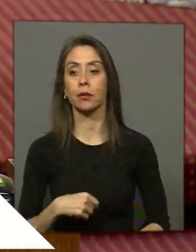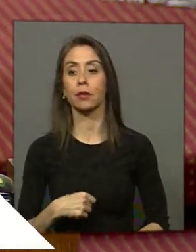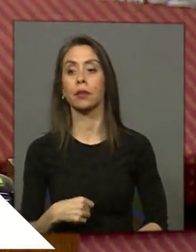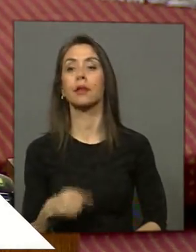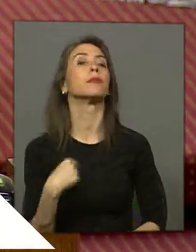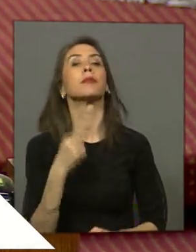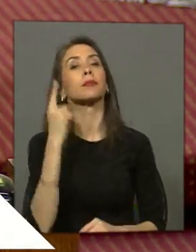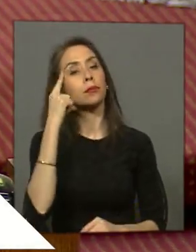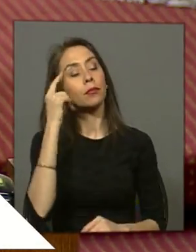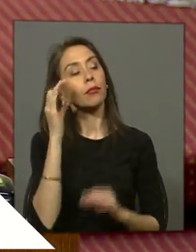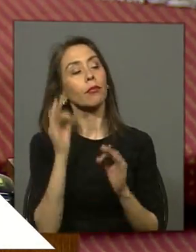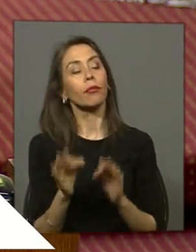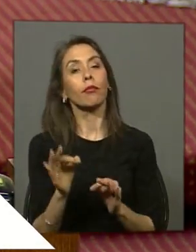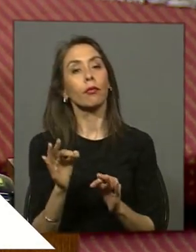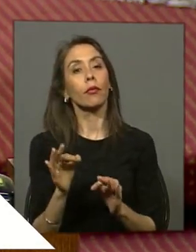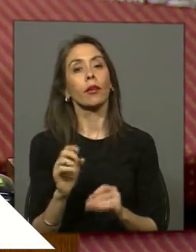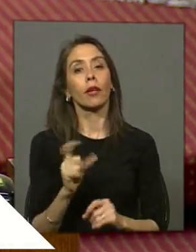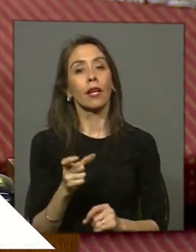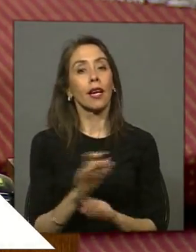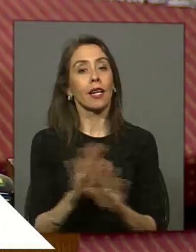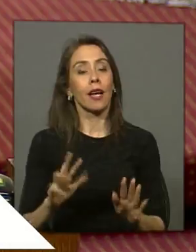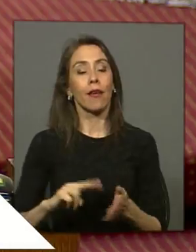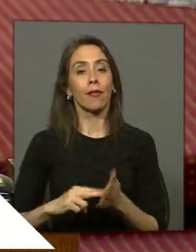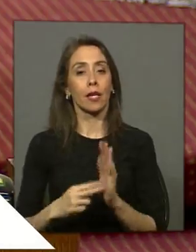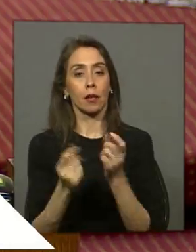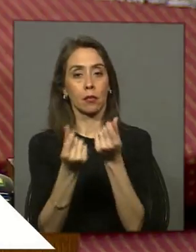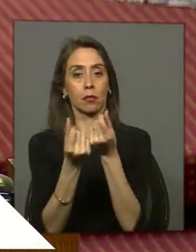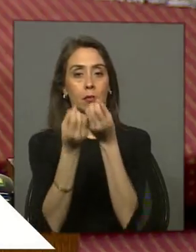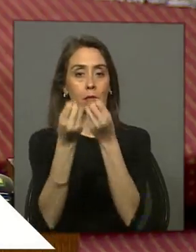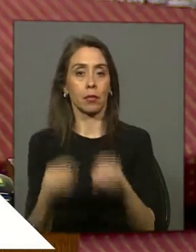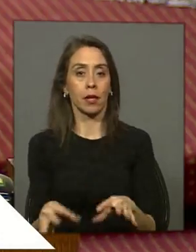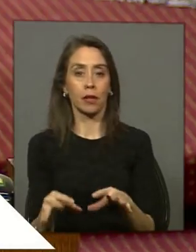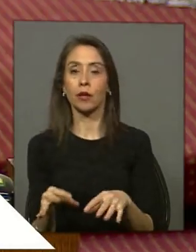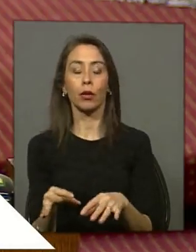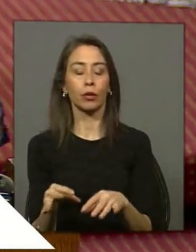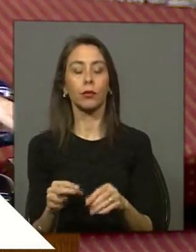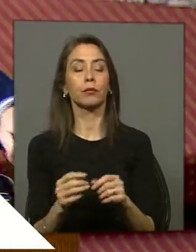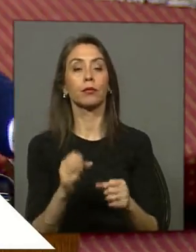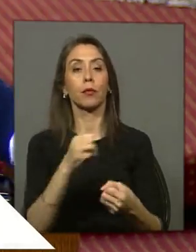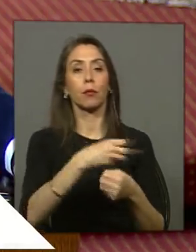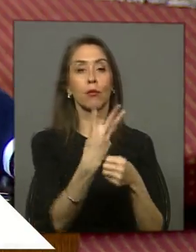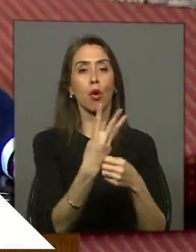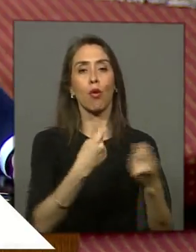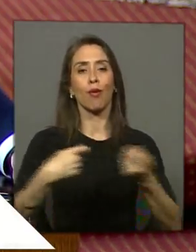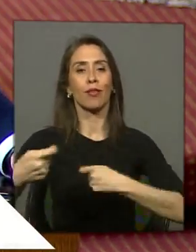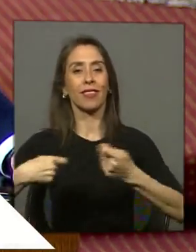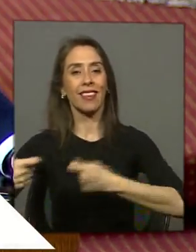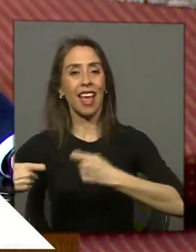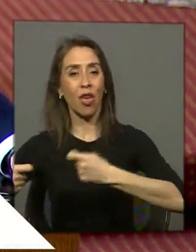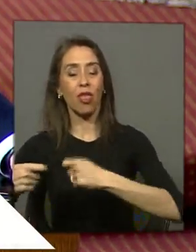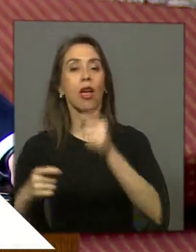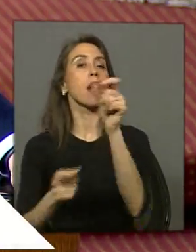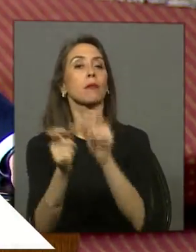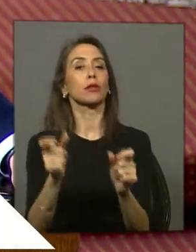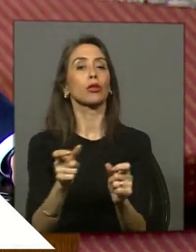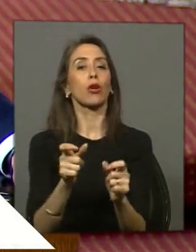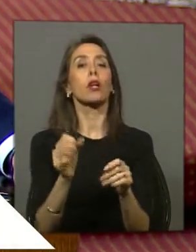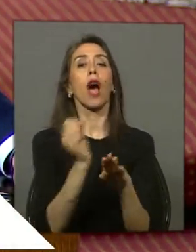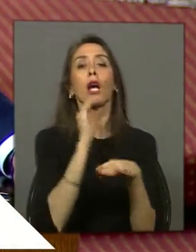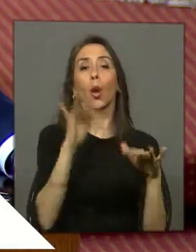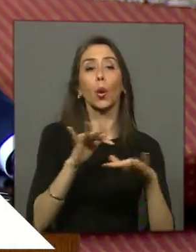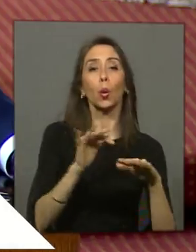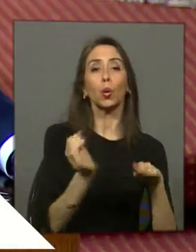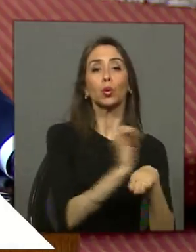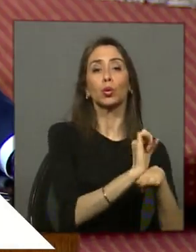seguro, habría tenido graves consecuencias económicas no sólo para los centros comerciales sino que también para los consumidores que a fin de